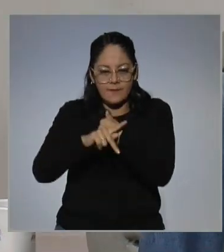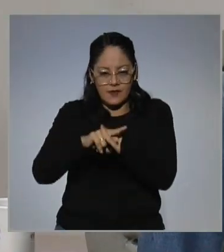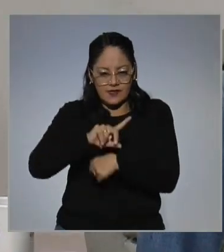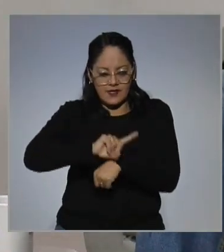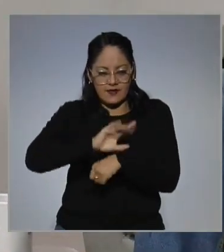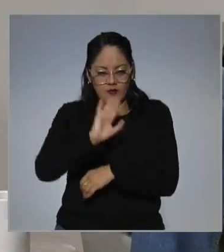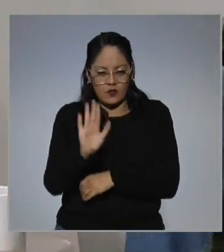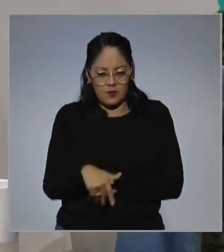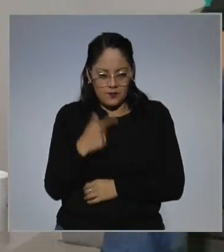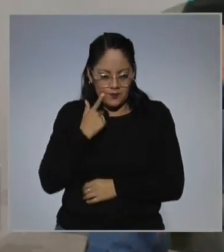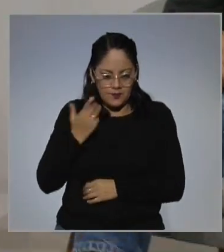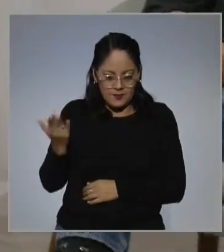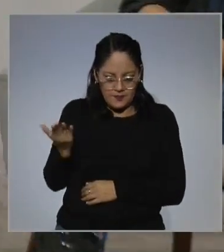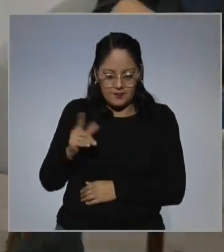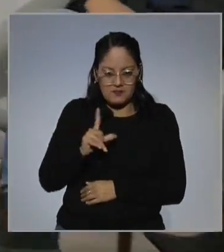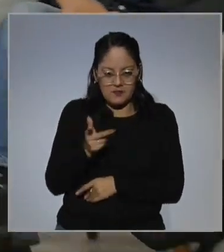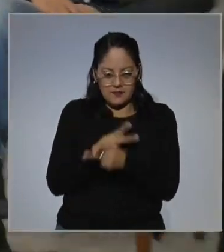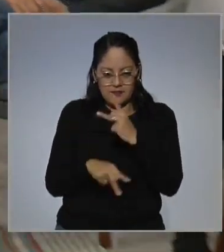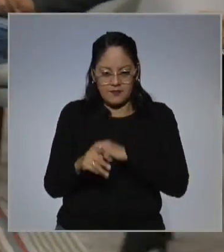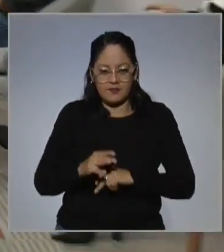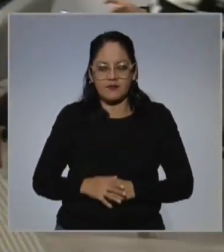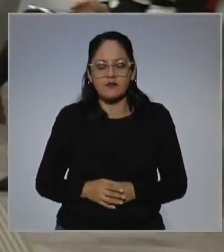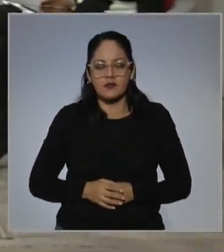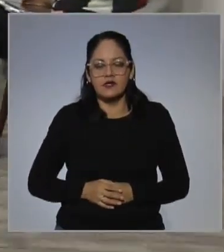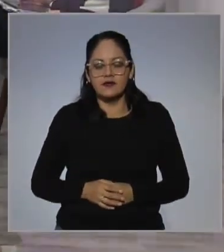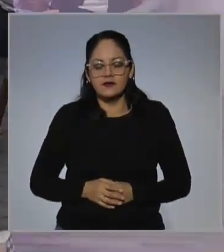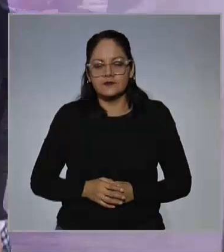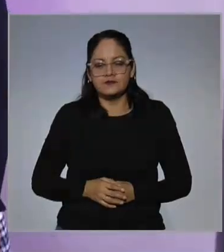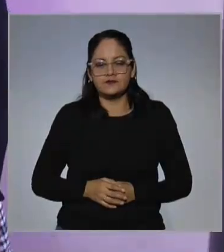de Muertos. Escuchamos a Alicia y regresamos.